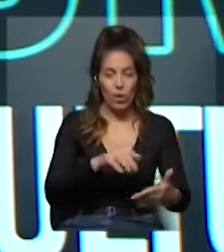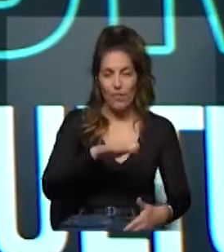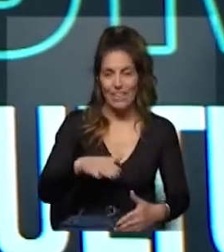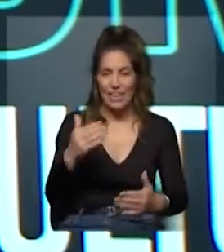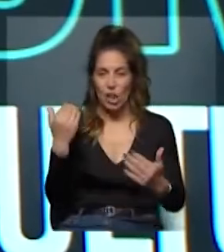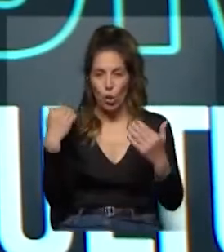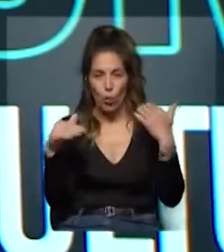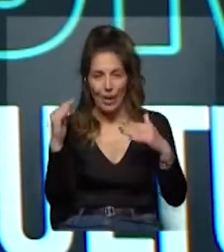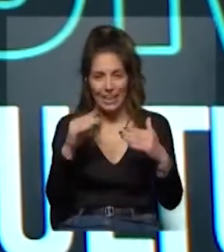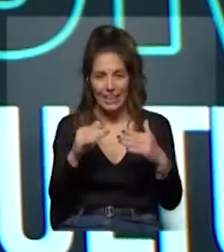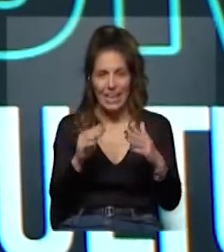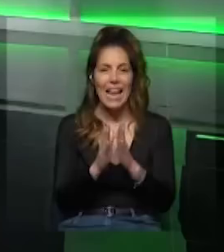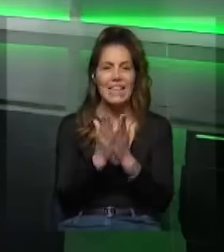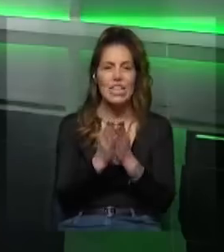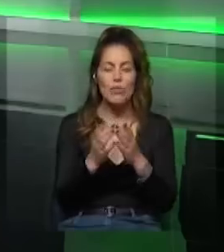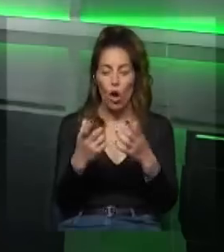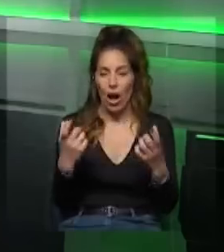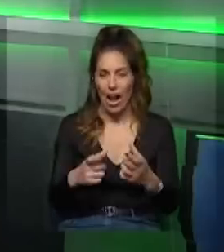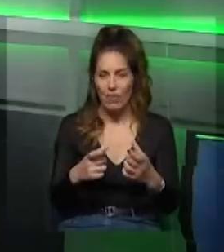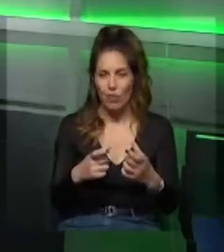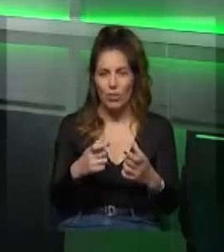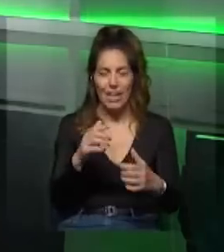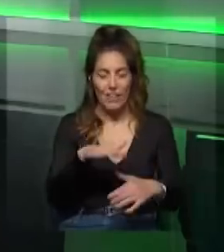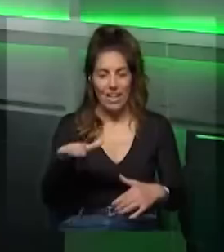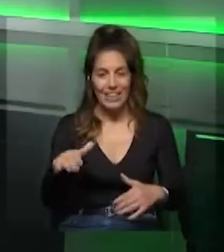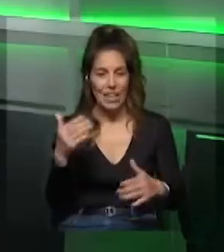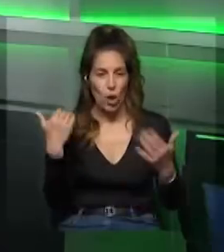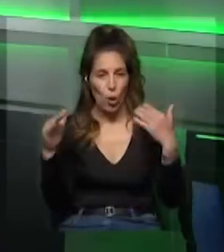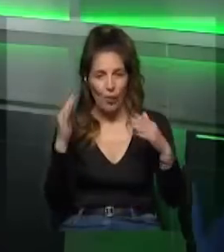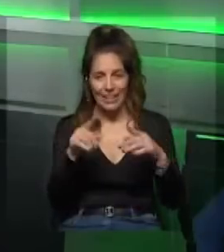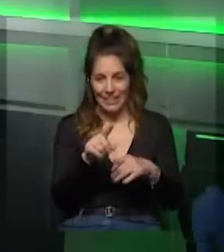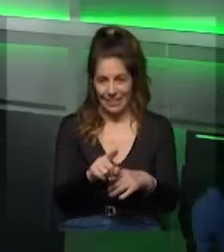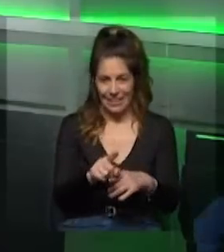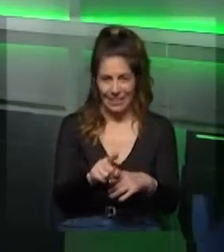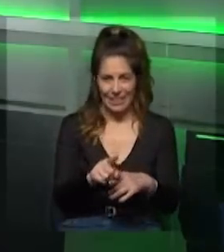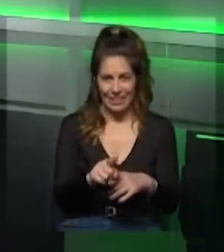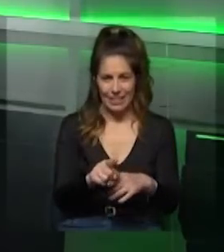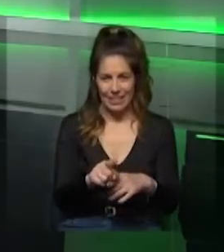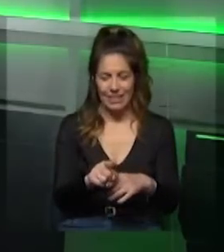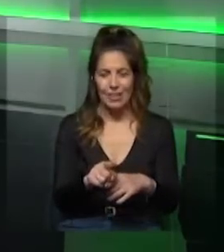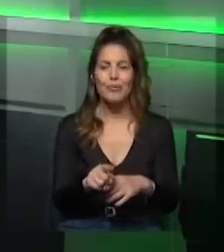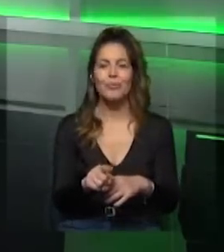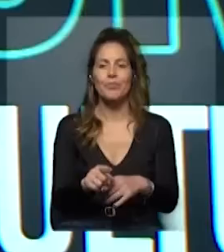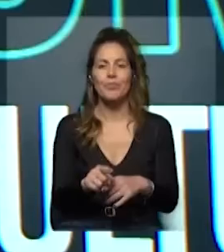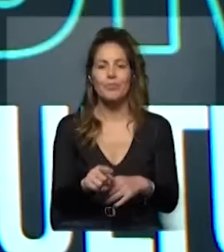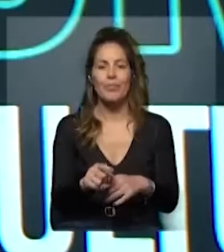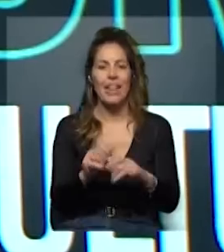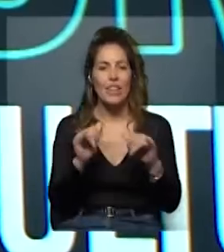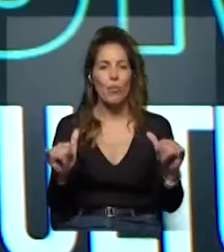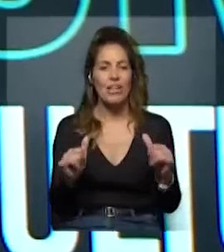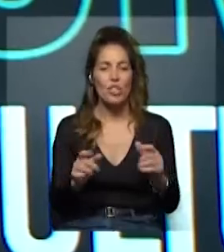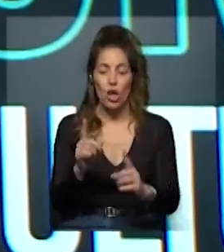juvenil hay libro álbum infantil y juvenil que son estos libros que son libros objetos no cosas hermosas hay divulgación